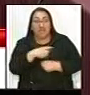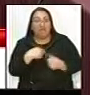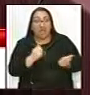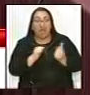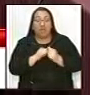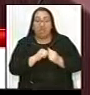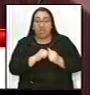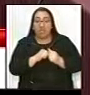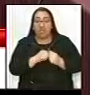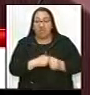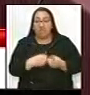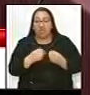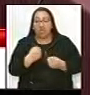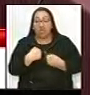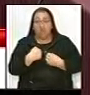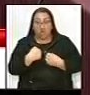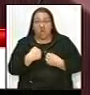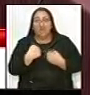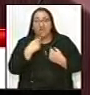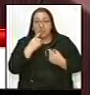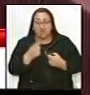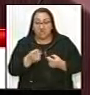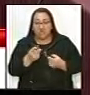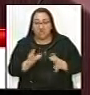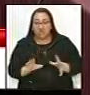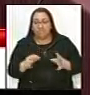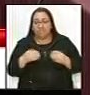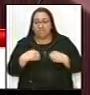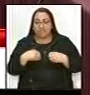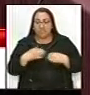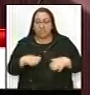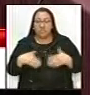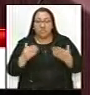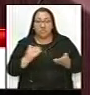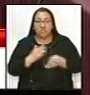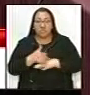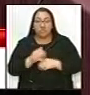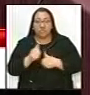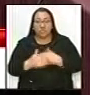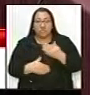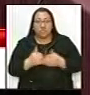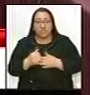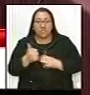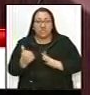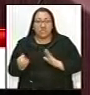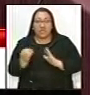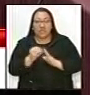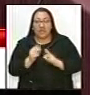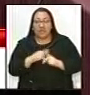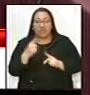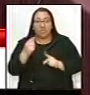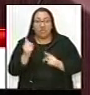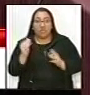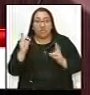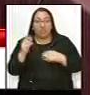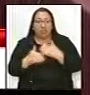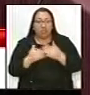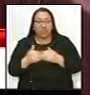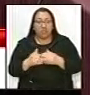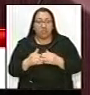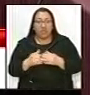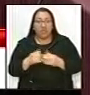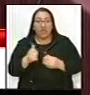por cuanto yo estoy ascendida de poder intervenir en el proceso de adenda pero solo en el proceso de venta en cuatro